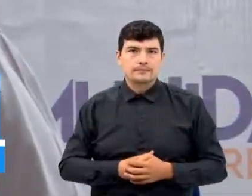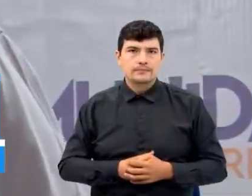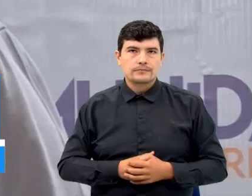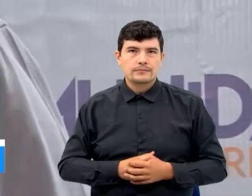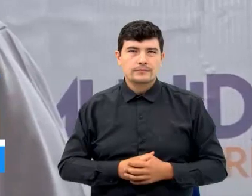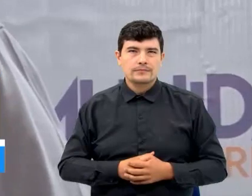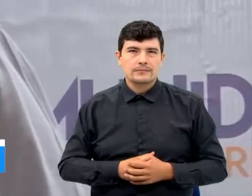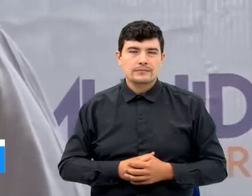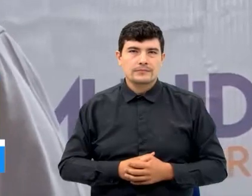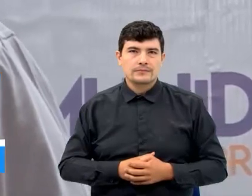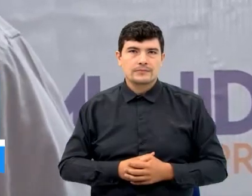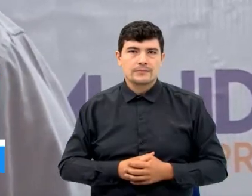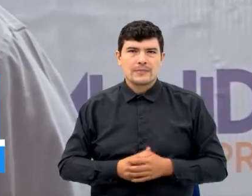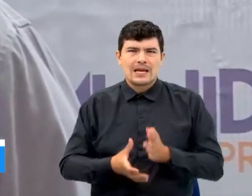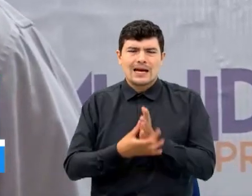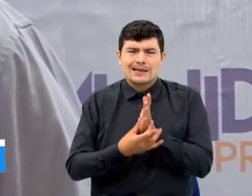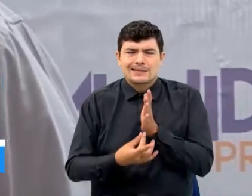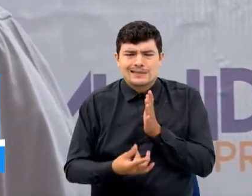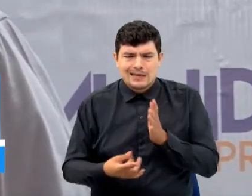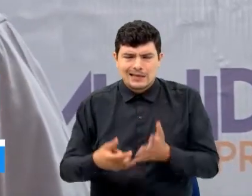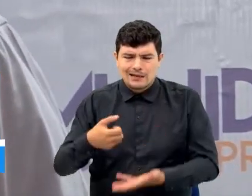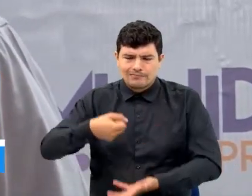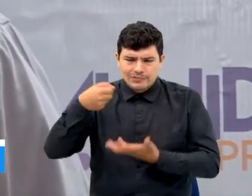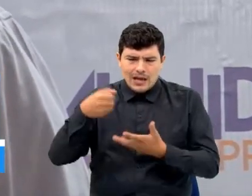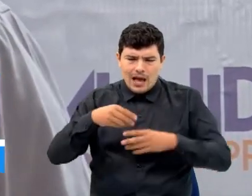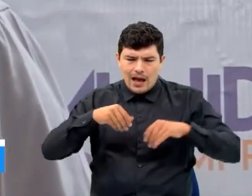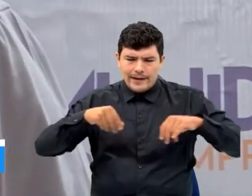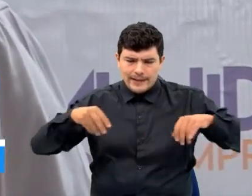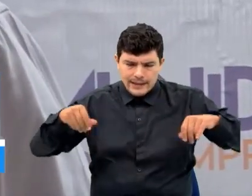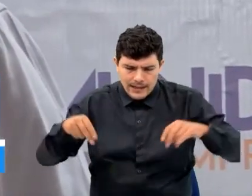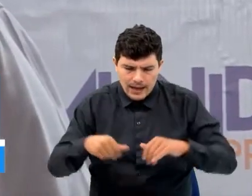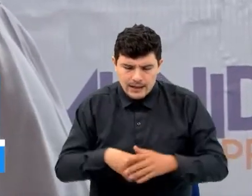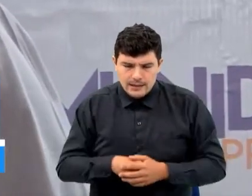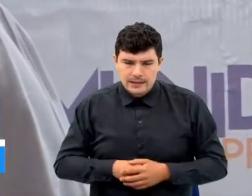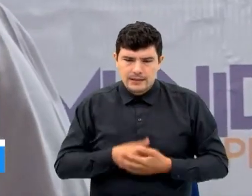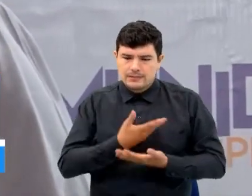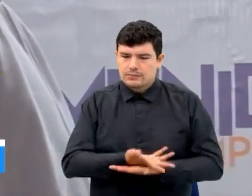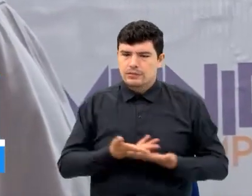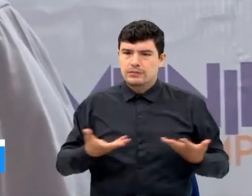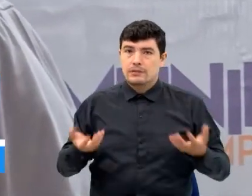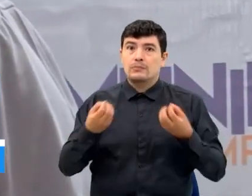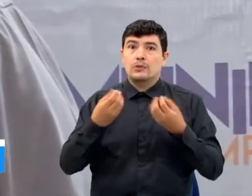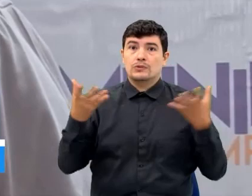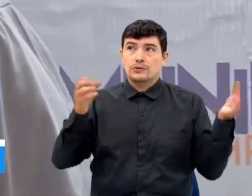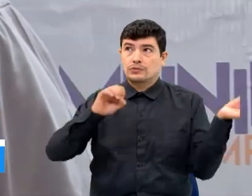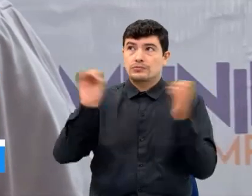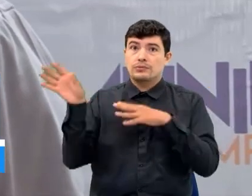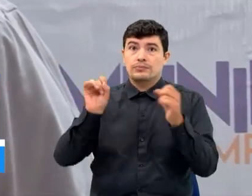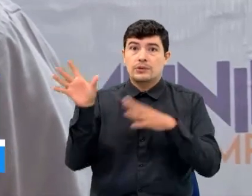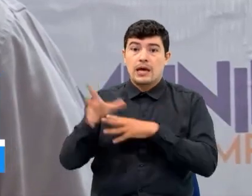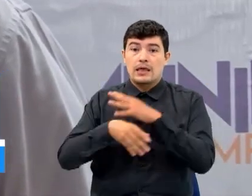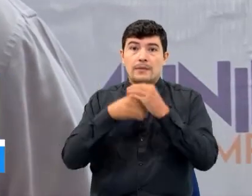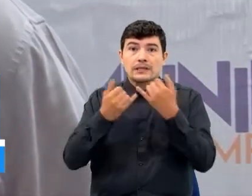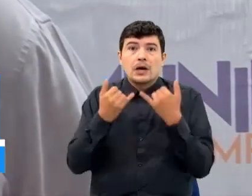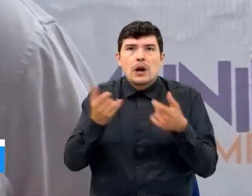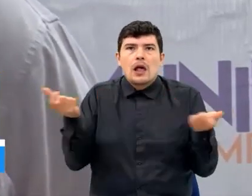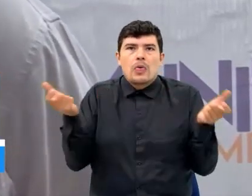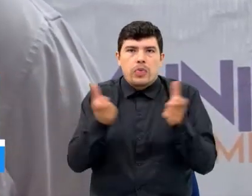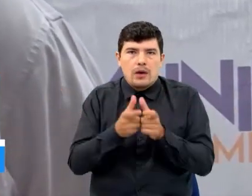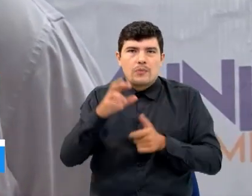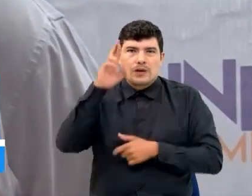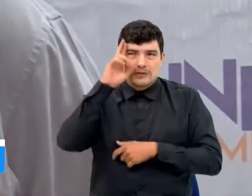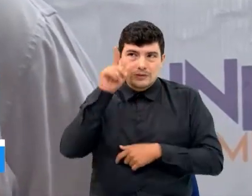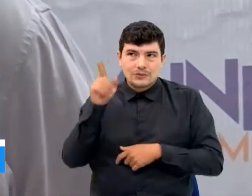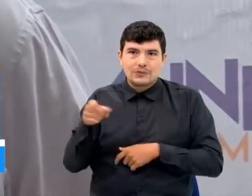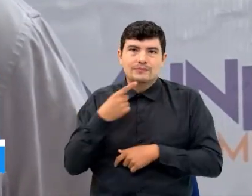empaques, los aceites, las harinas, y la verdad, pues aparte que están un poquito escasos también, es lo que le digo, es la